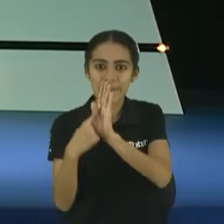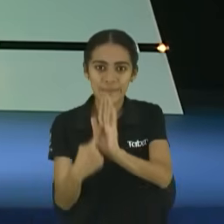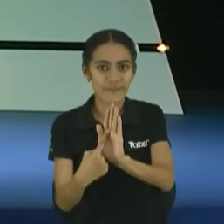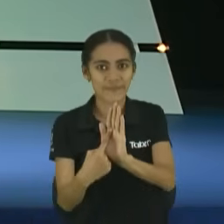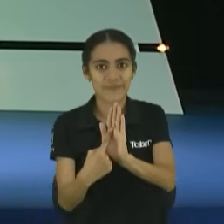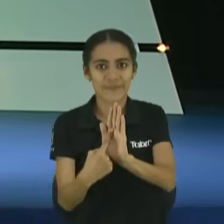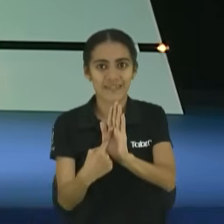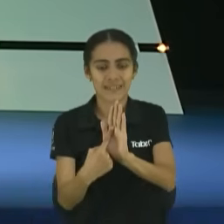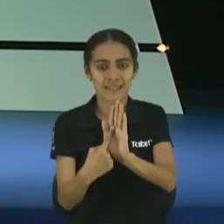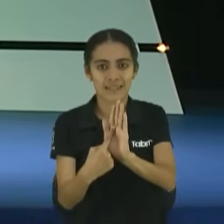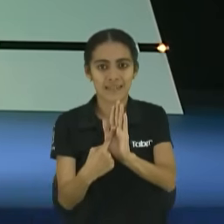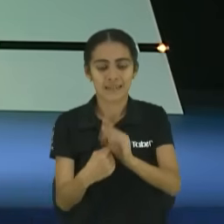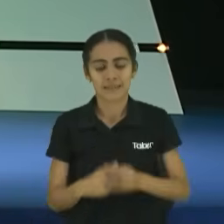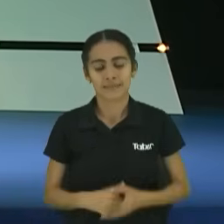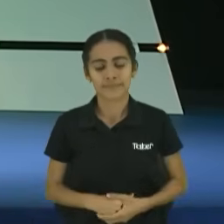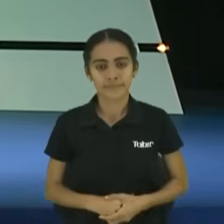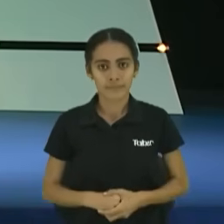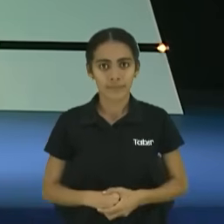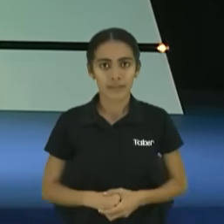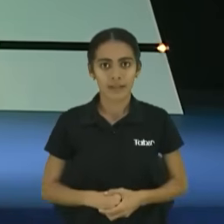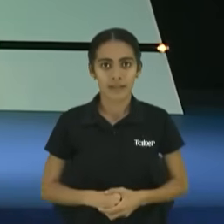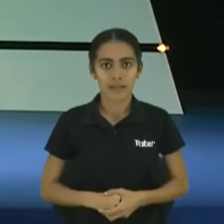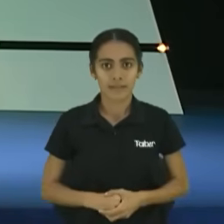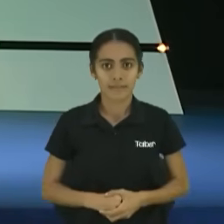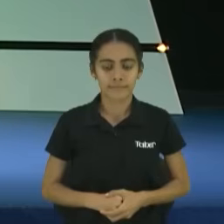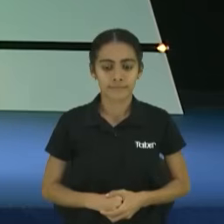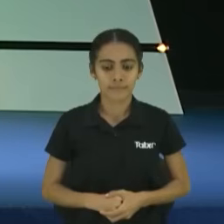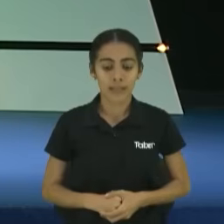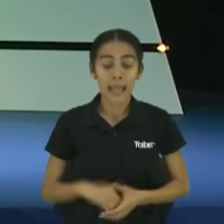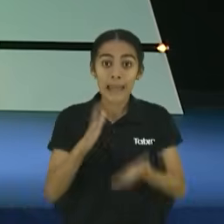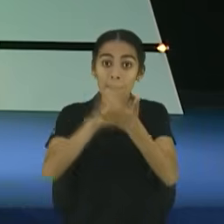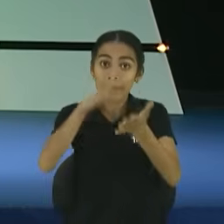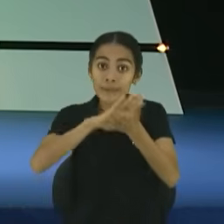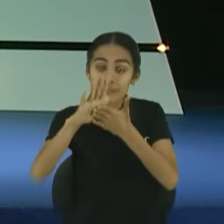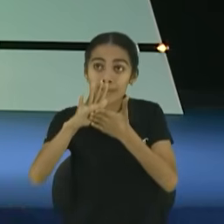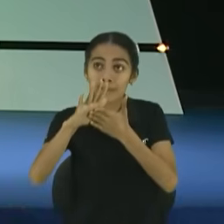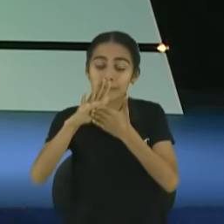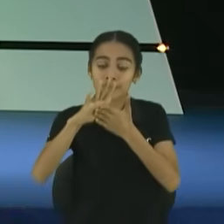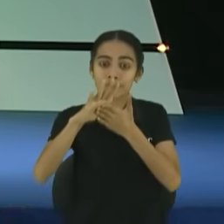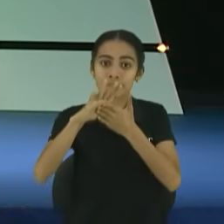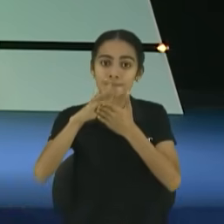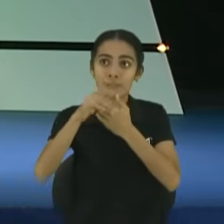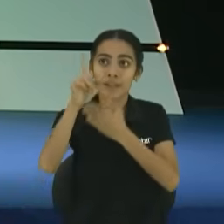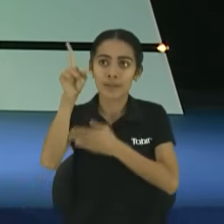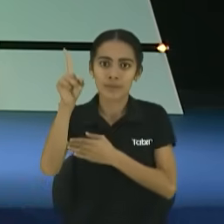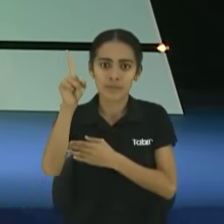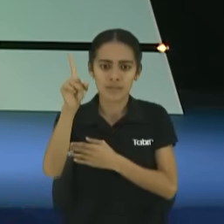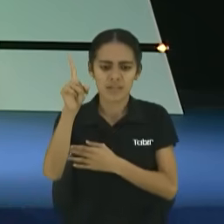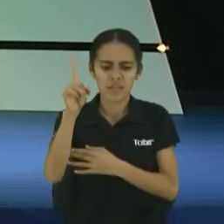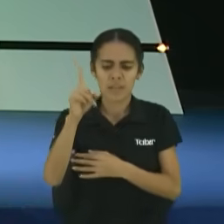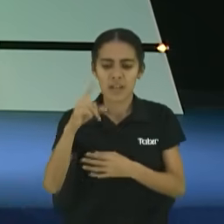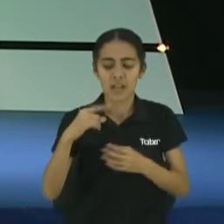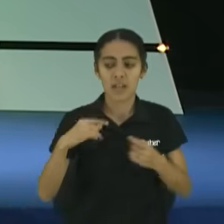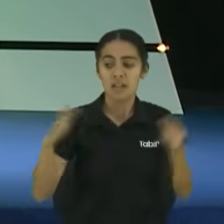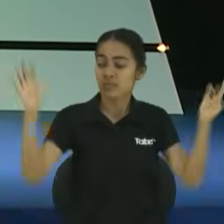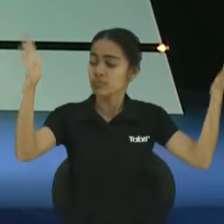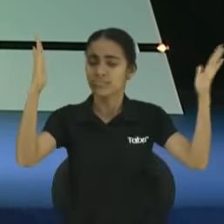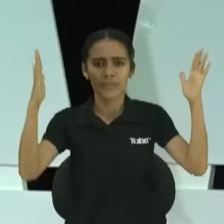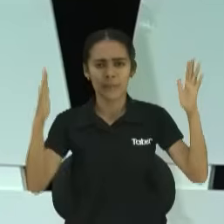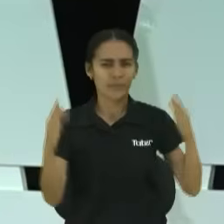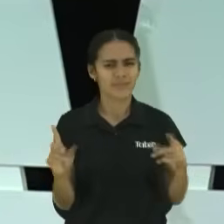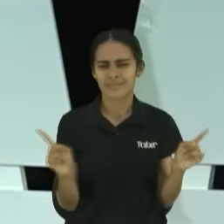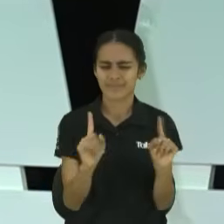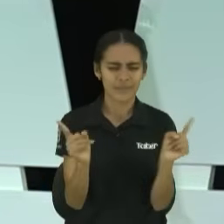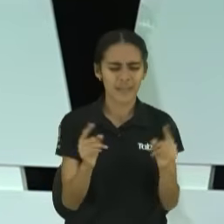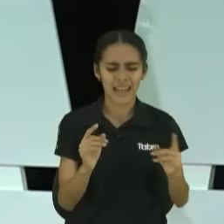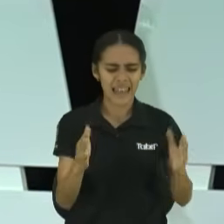están. Amigos y hermanos, el Espíritu Santo de Dios no vino para que nosotros hagamos un show en la iglesia, vino para